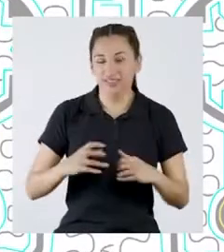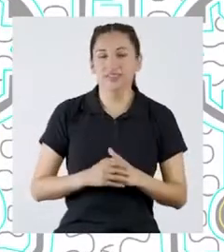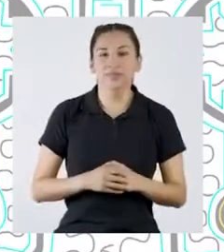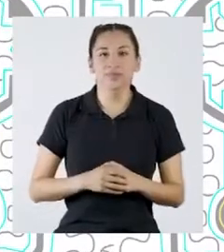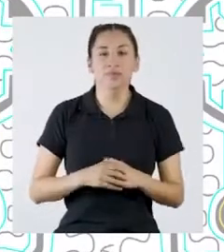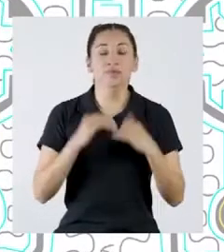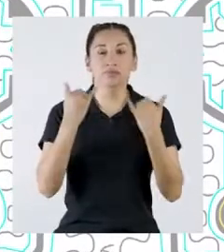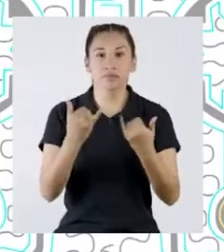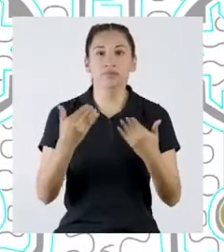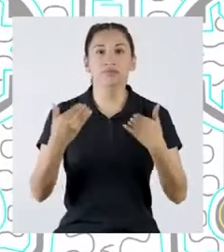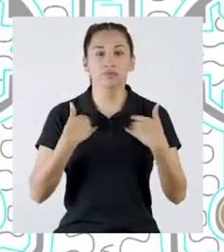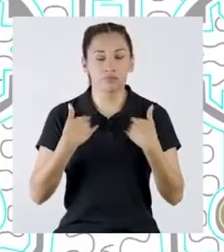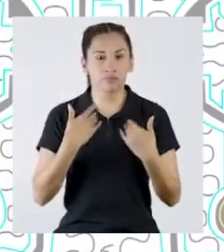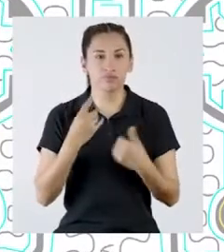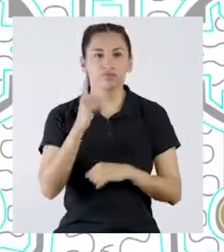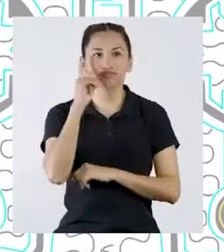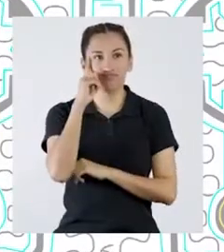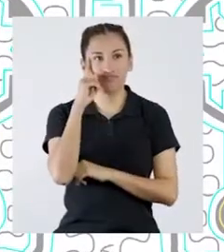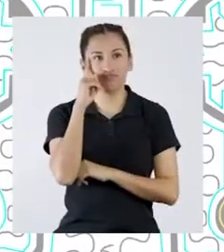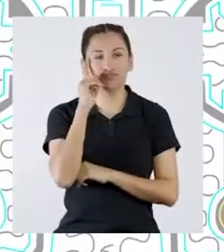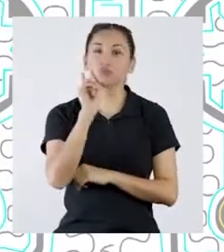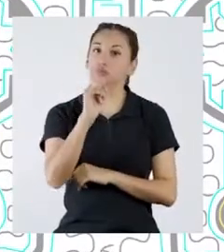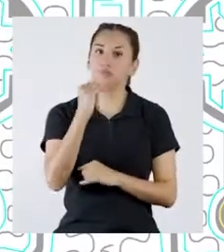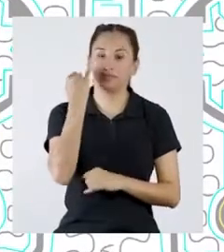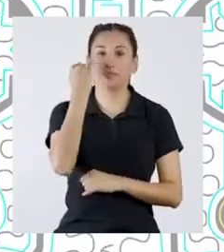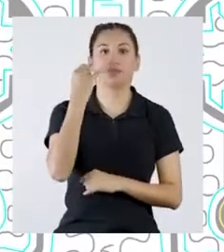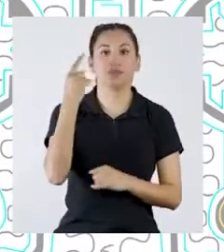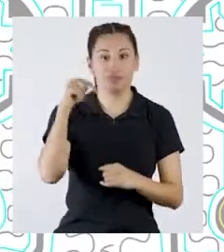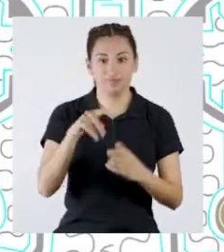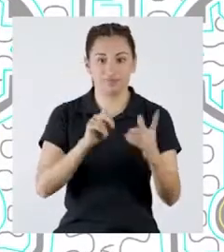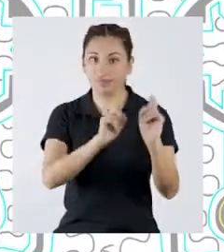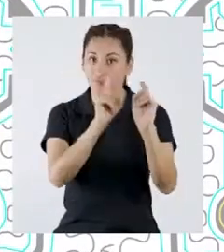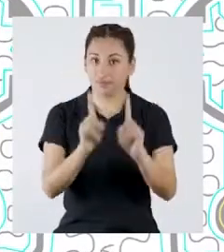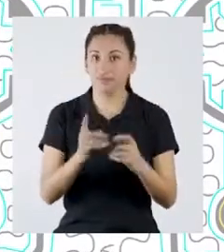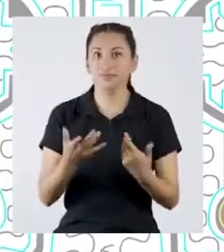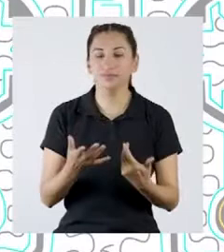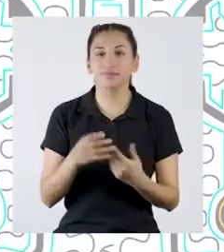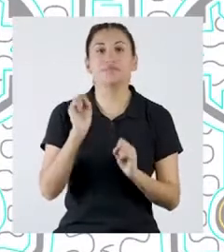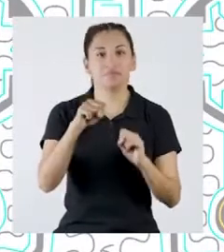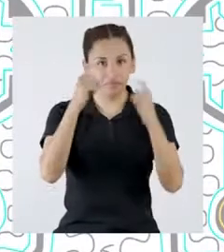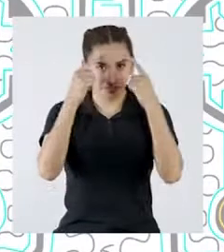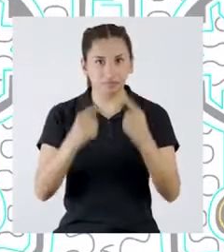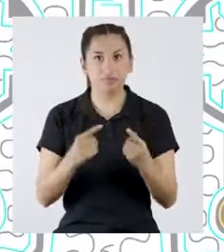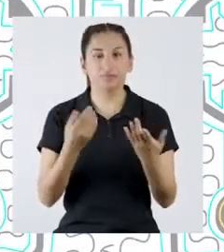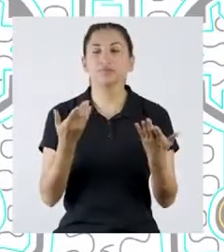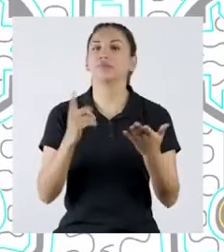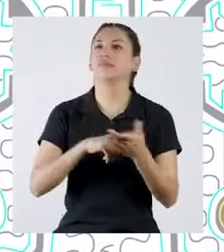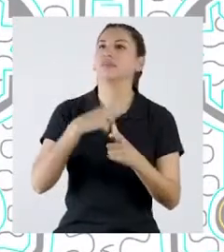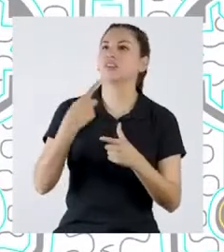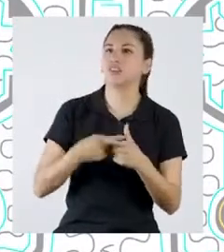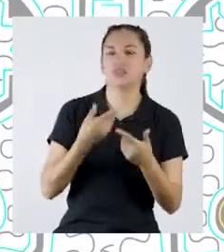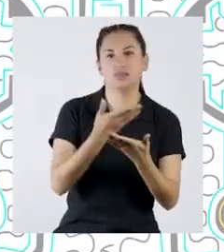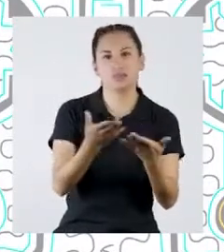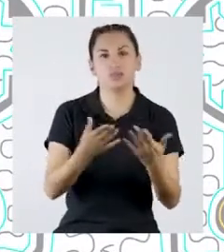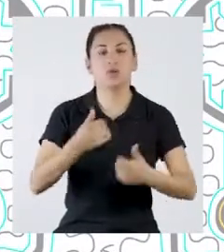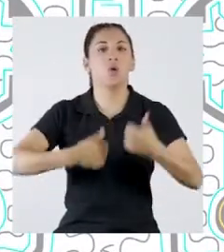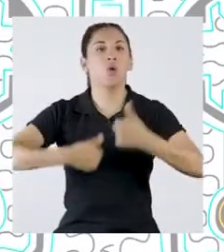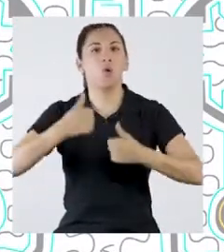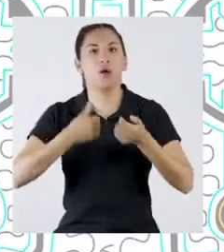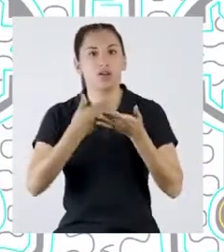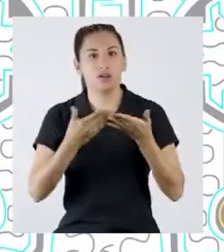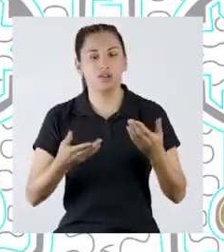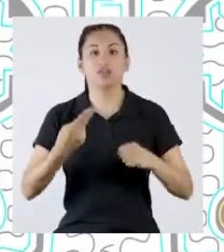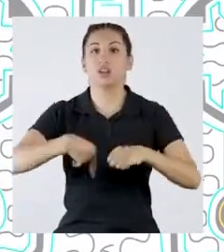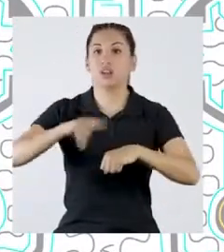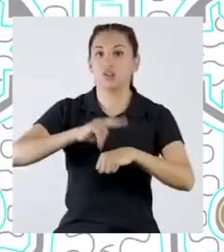investigable. Ahora debemos considerar una hipótesis para esta pregunta. De acuerdo. Entonces, chicas y chicos, ¿qué